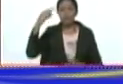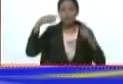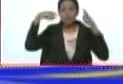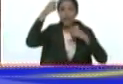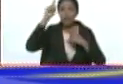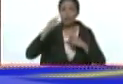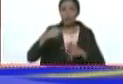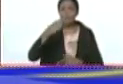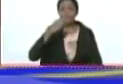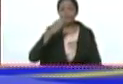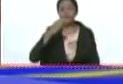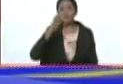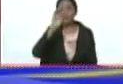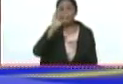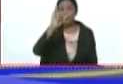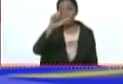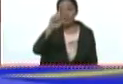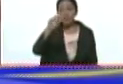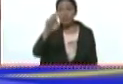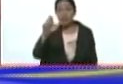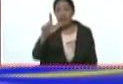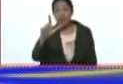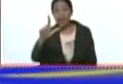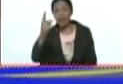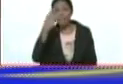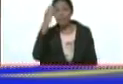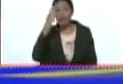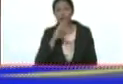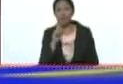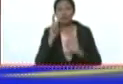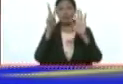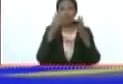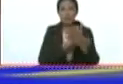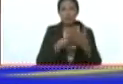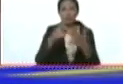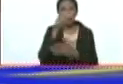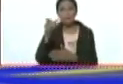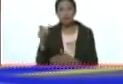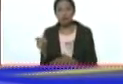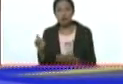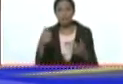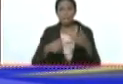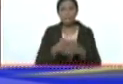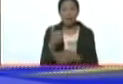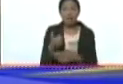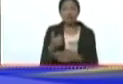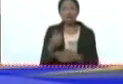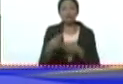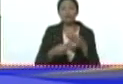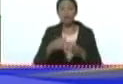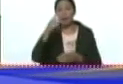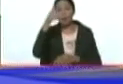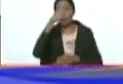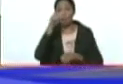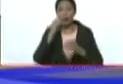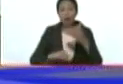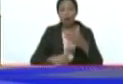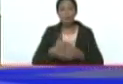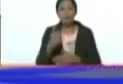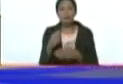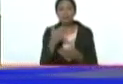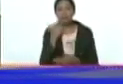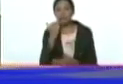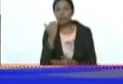La gran Misión Milagro que ya pronto va a llegar a 7 millones de operados en América Latina y el Caribe. Estamos cerquita de los